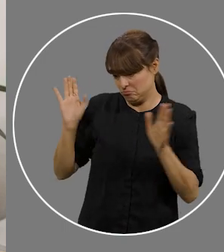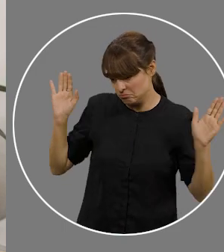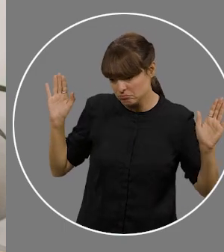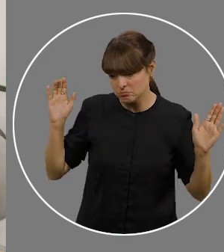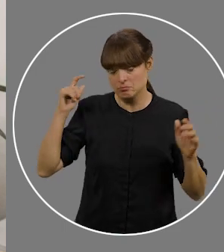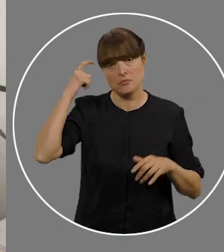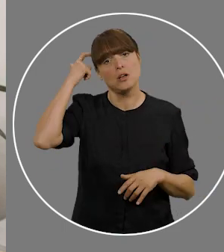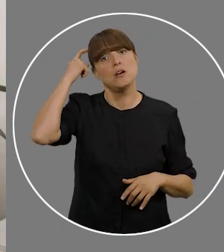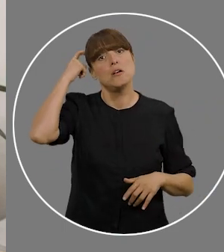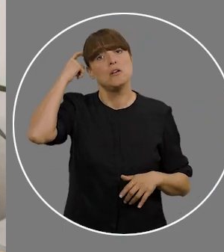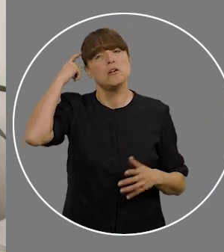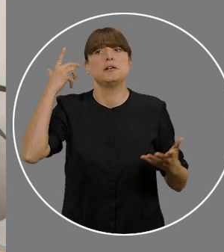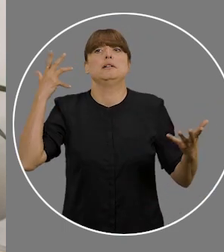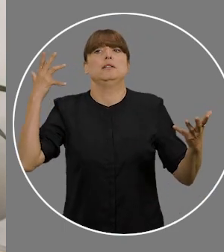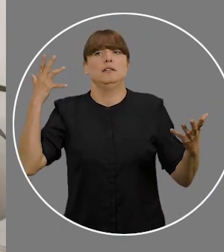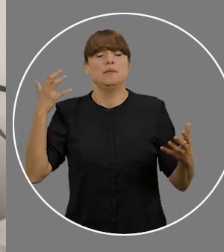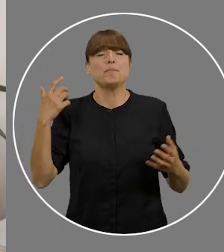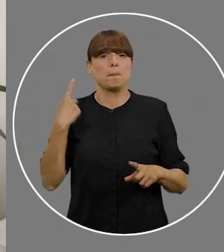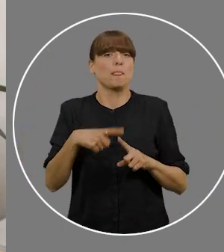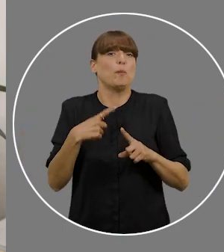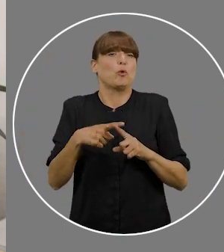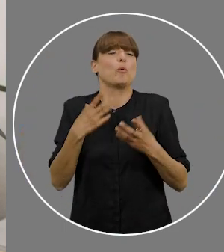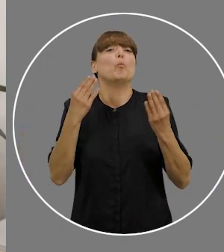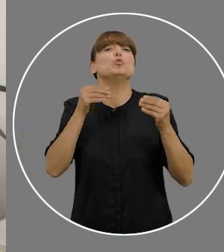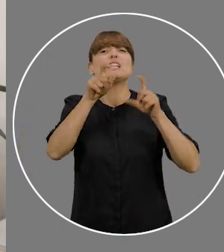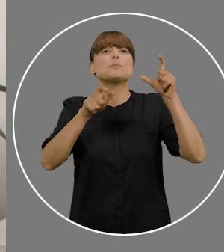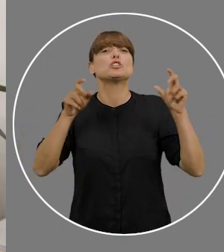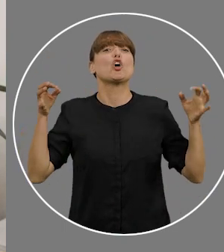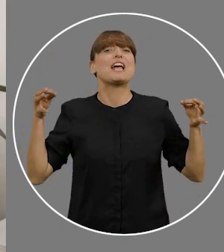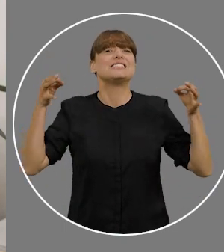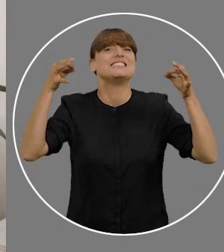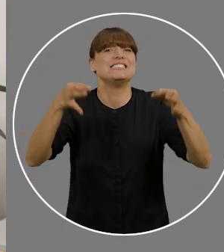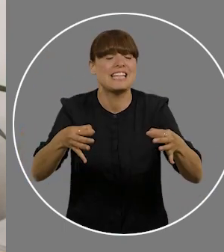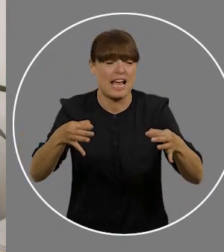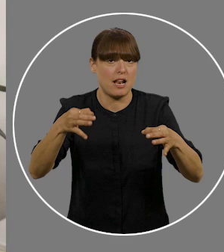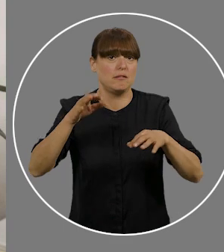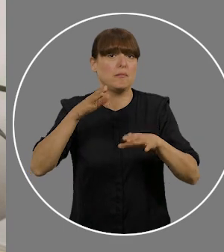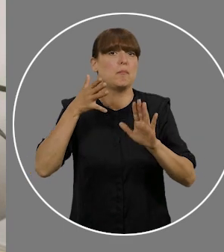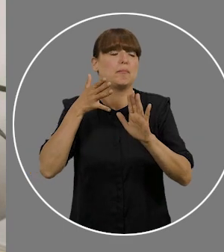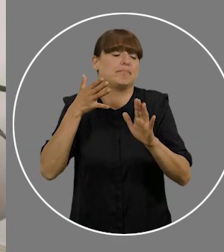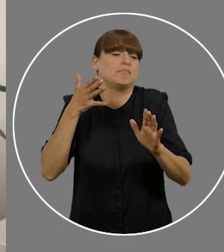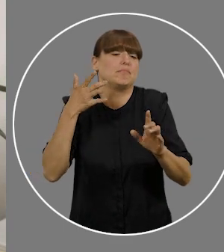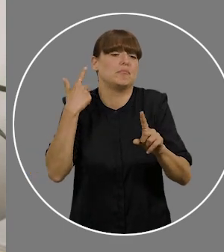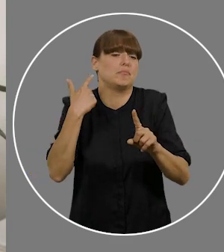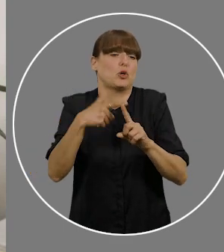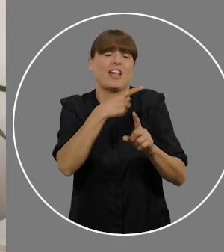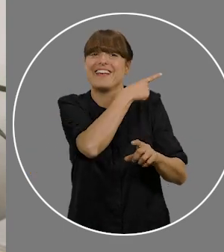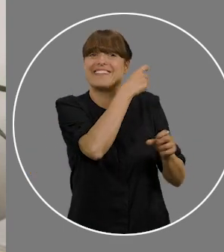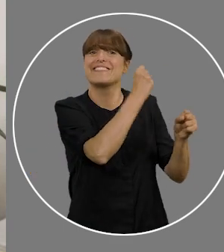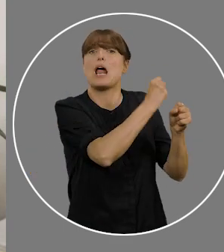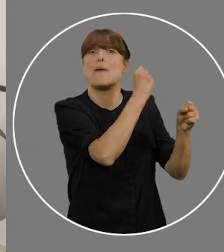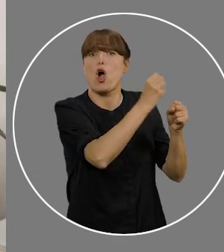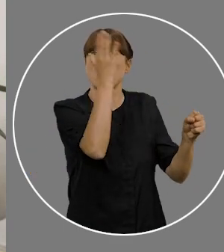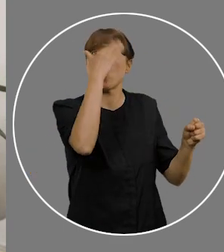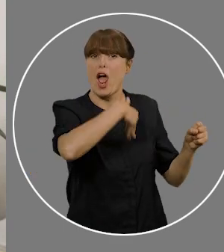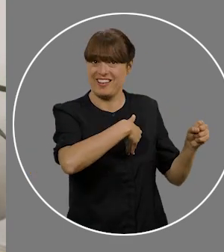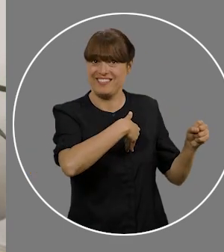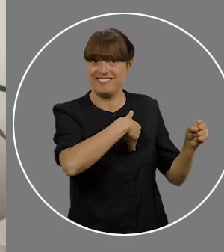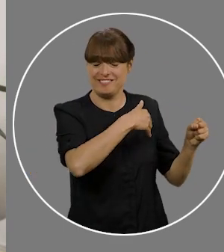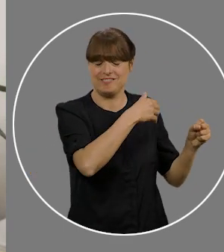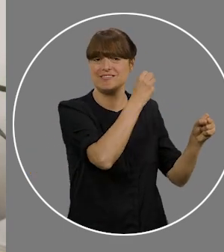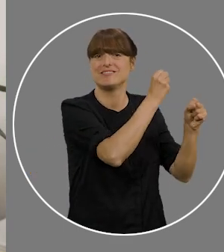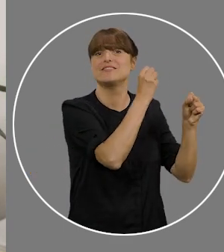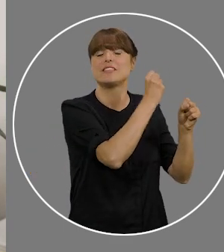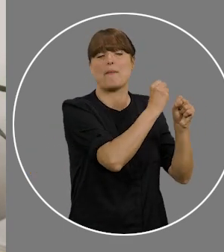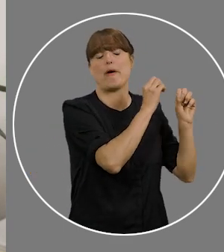una casa. Porque claro, es que hay muchas que vinieron porque no había trabajo, pero lo poquito que tenían allí lo vendieron y entonces